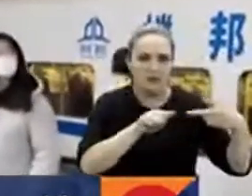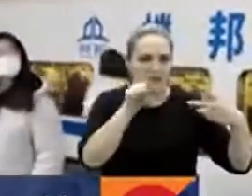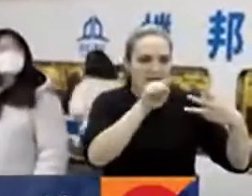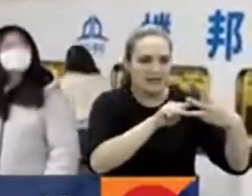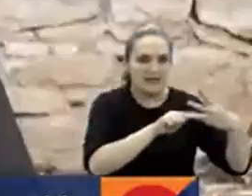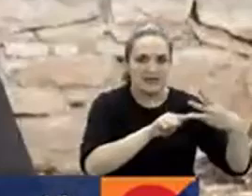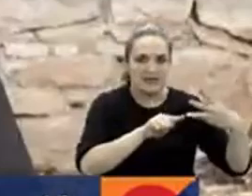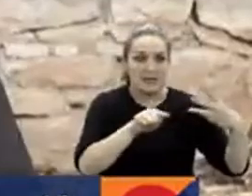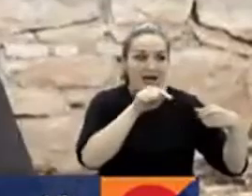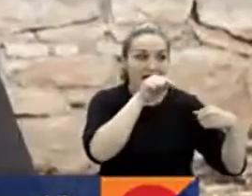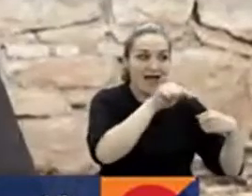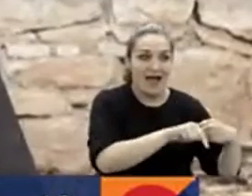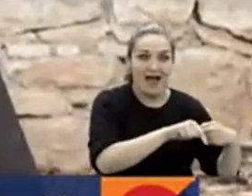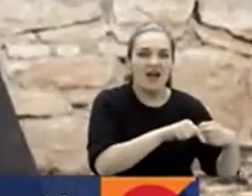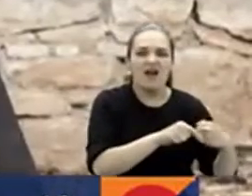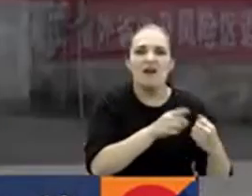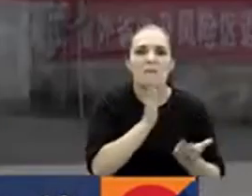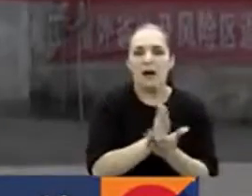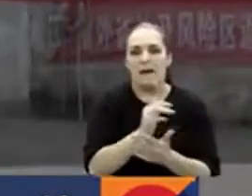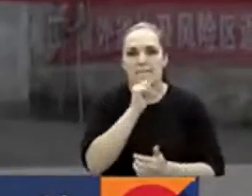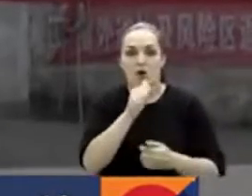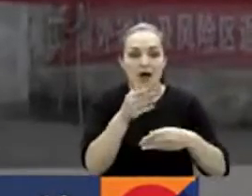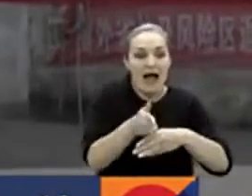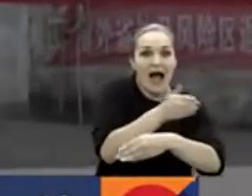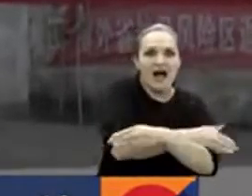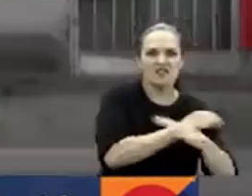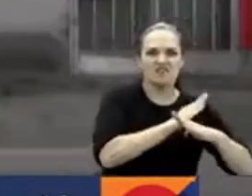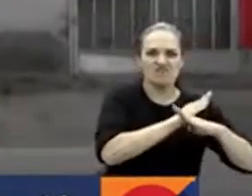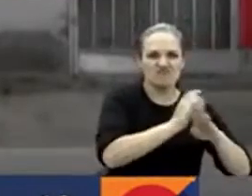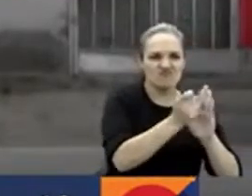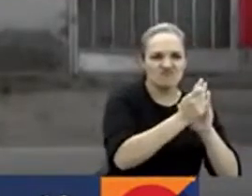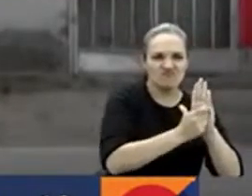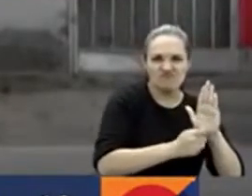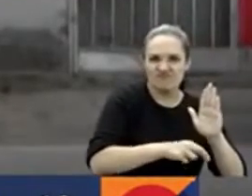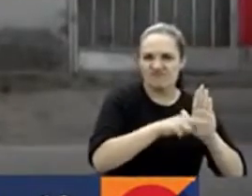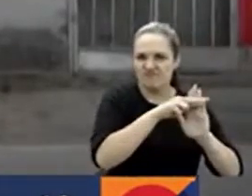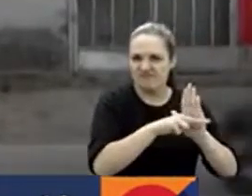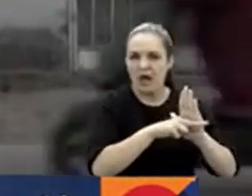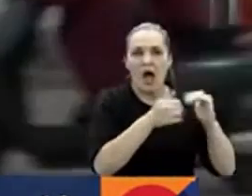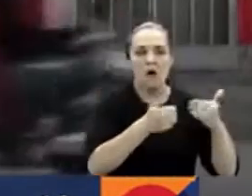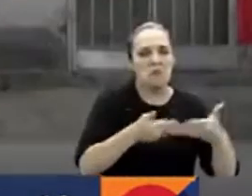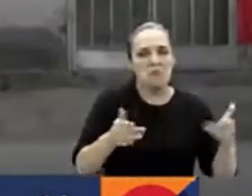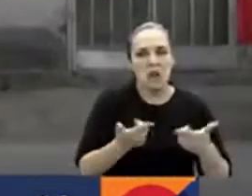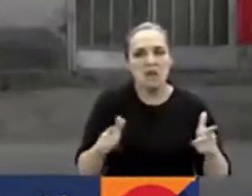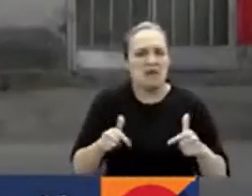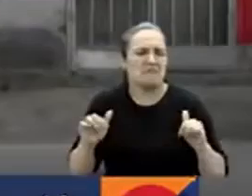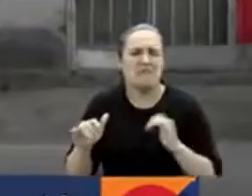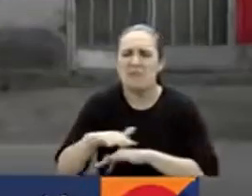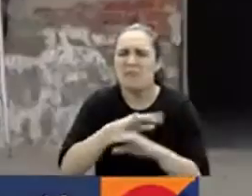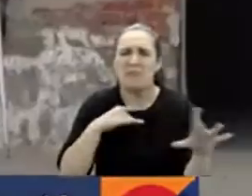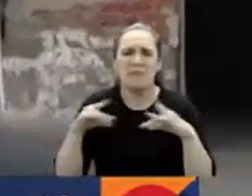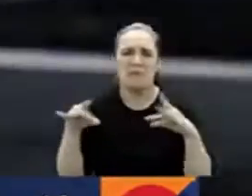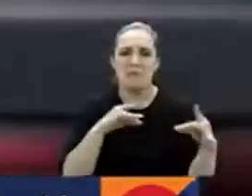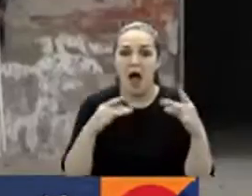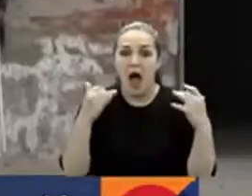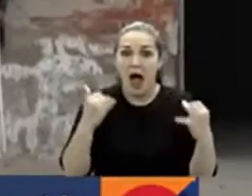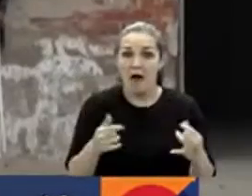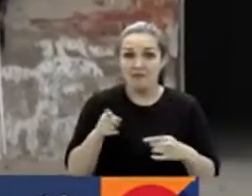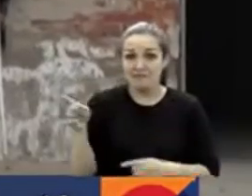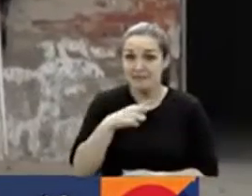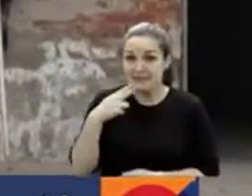de cero COVID. La rápida propagación del virus en China ha sembrado dudas sobre la fiabilidad de las cifras